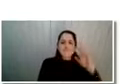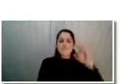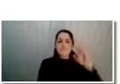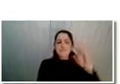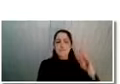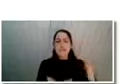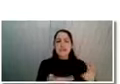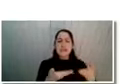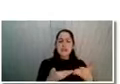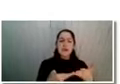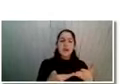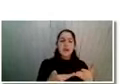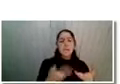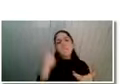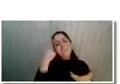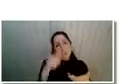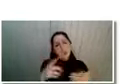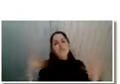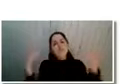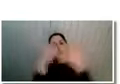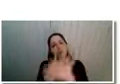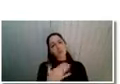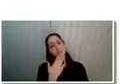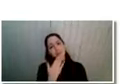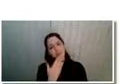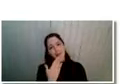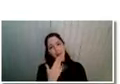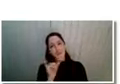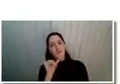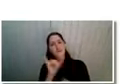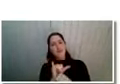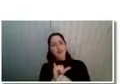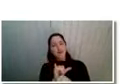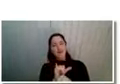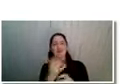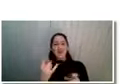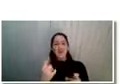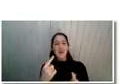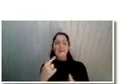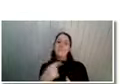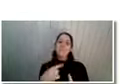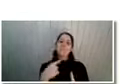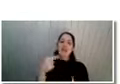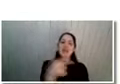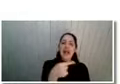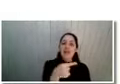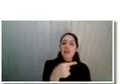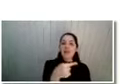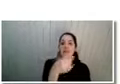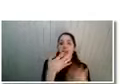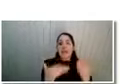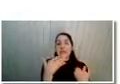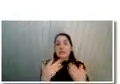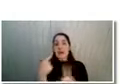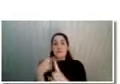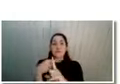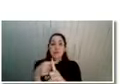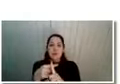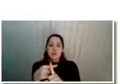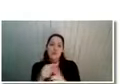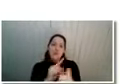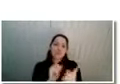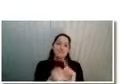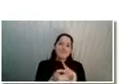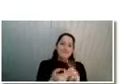a falsos negativos, por ejemplo, dar resultados negativos cuando pudiesen ser positivos. Y para